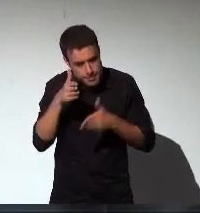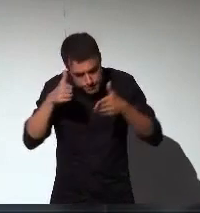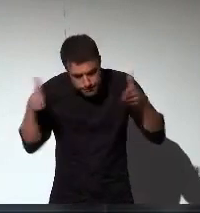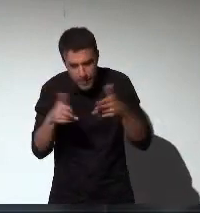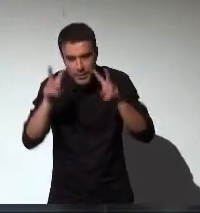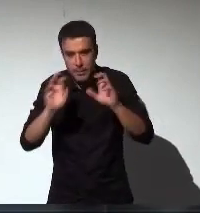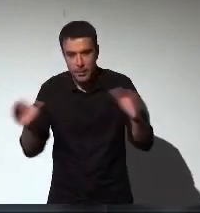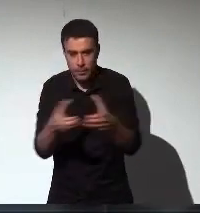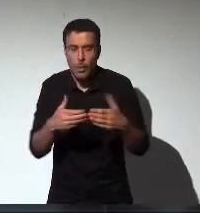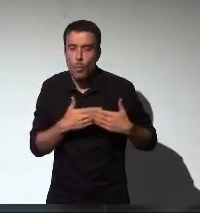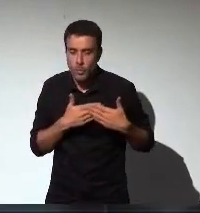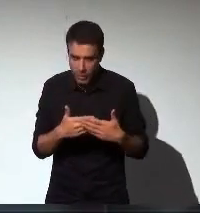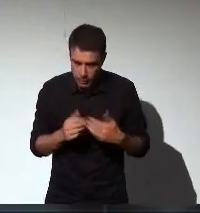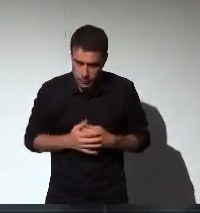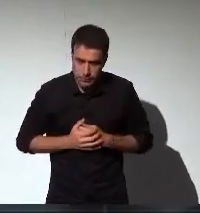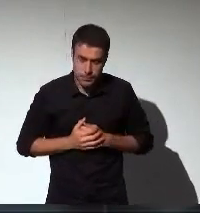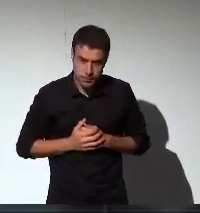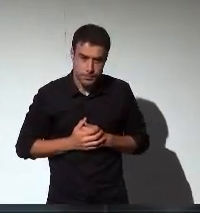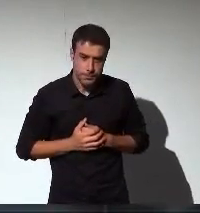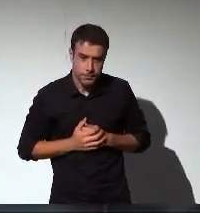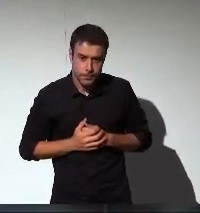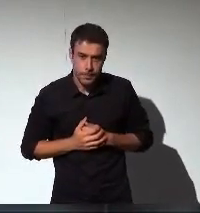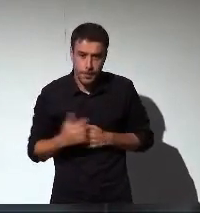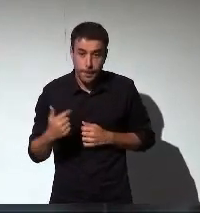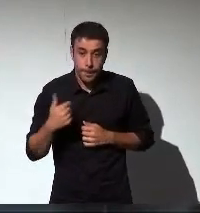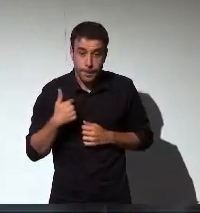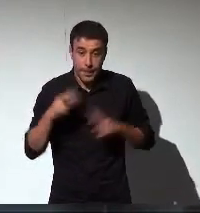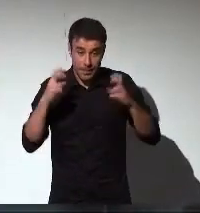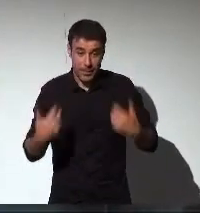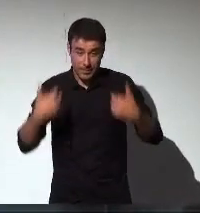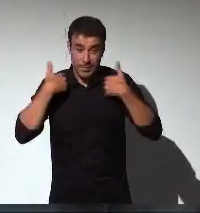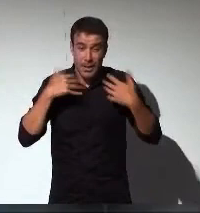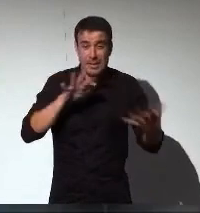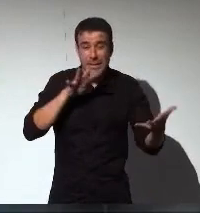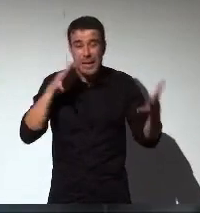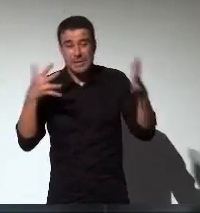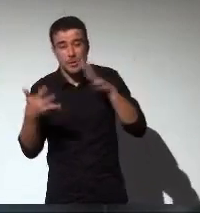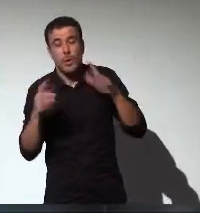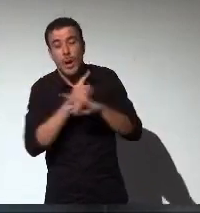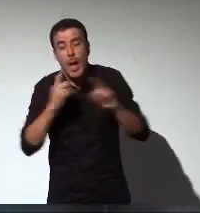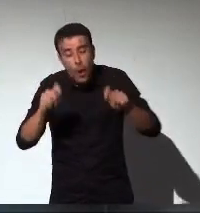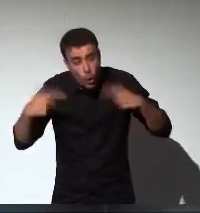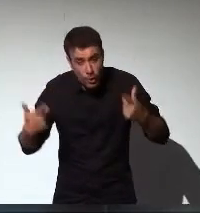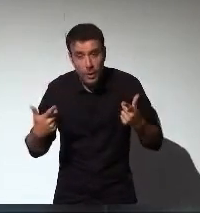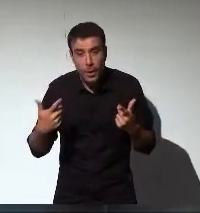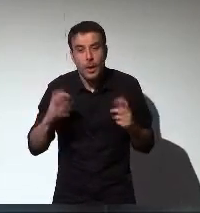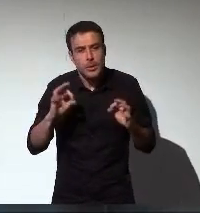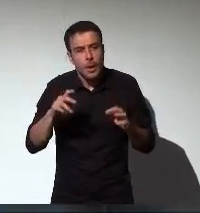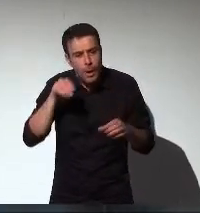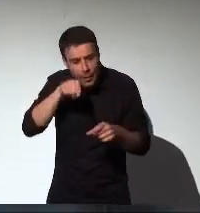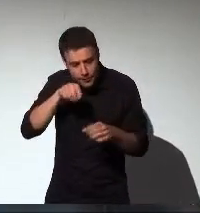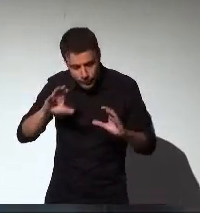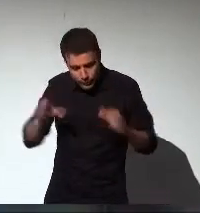voluntariado. Y en el caso que me ocupa, que es transición ecológica, el voluntariado que siempre